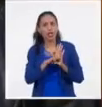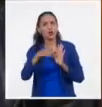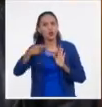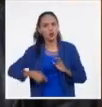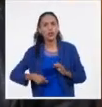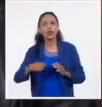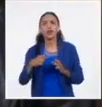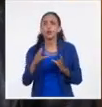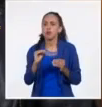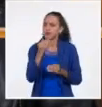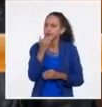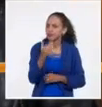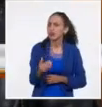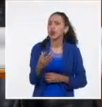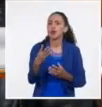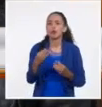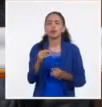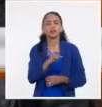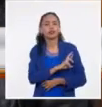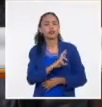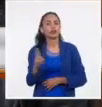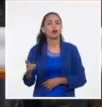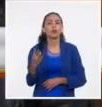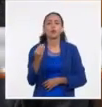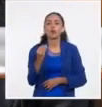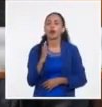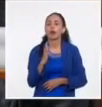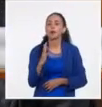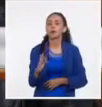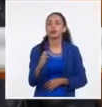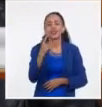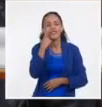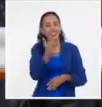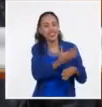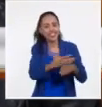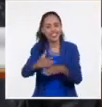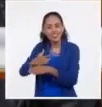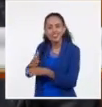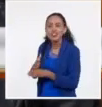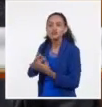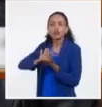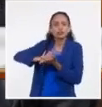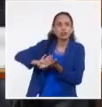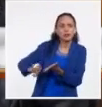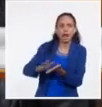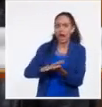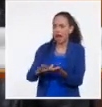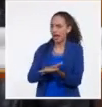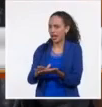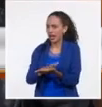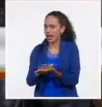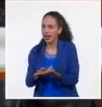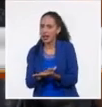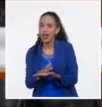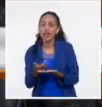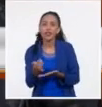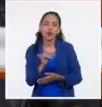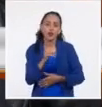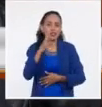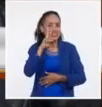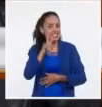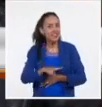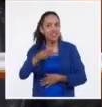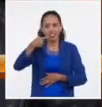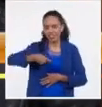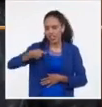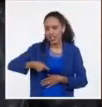revolucionaria, muy respetuosa de las diferencias, que no discrimina a nadie, por el contrario, se tiene en cuenta los derechos